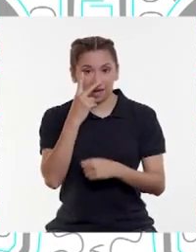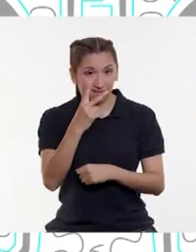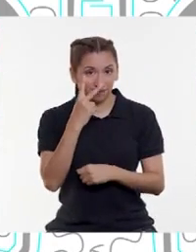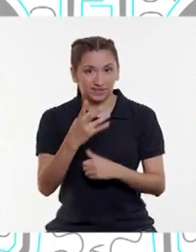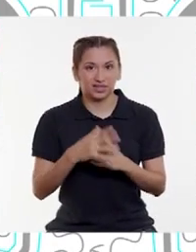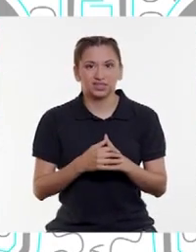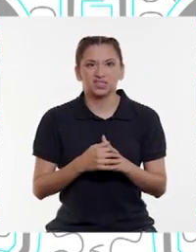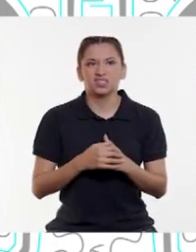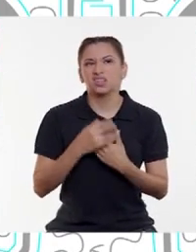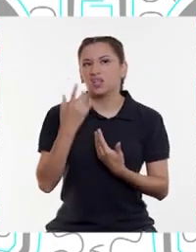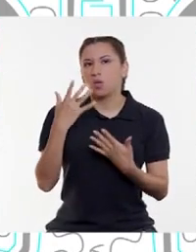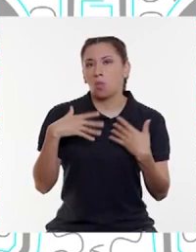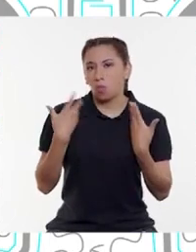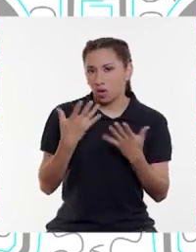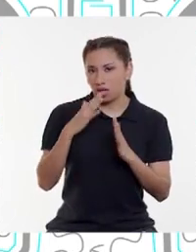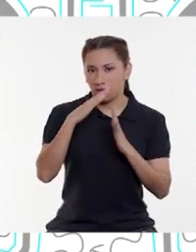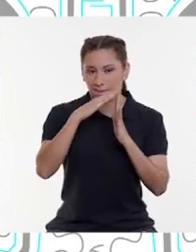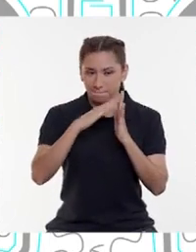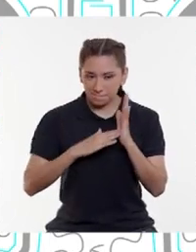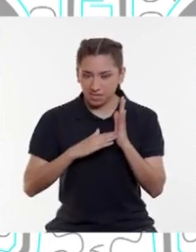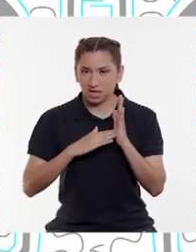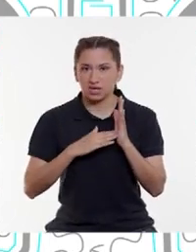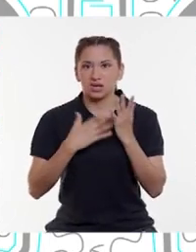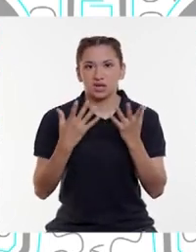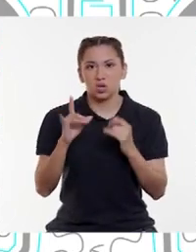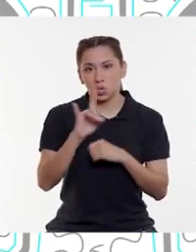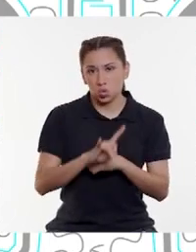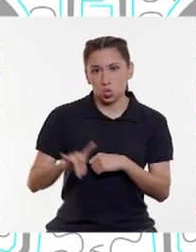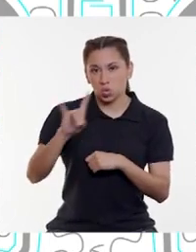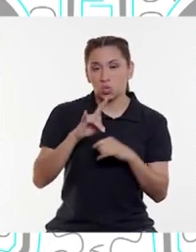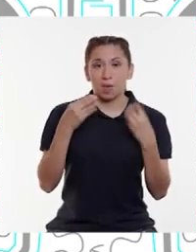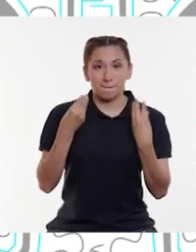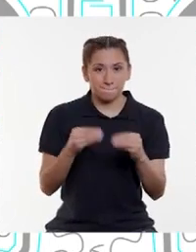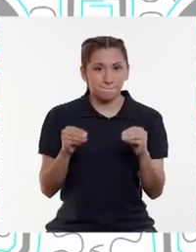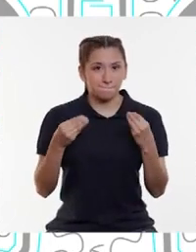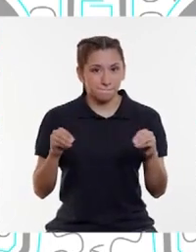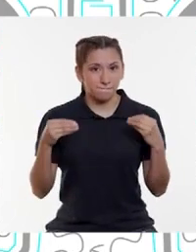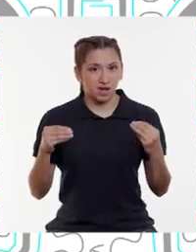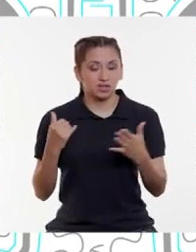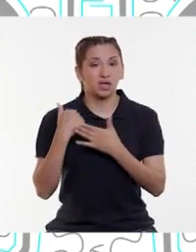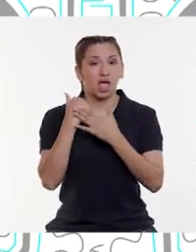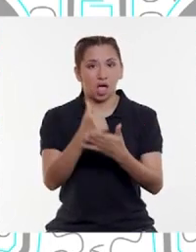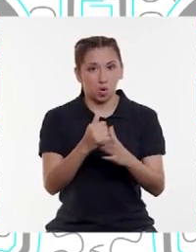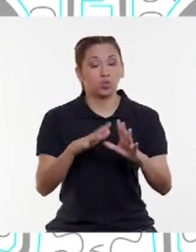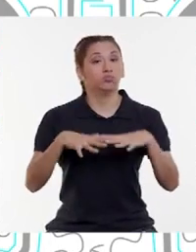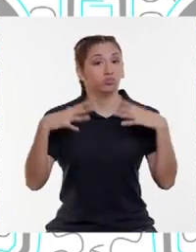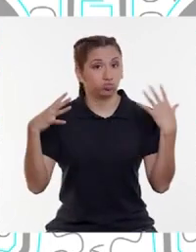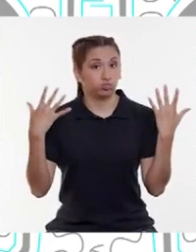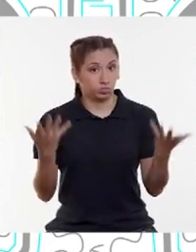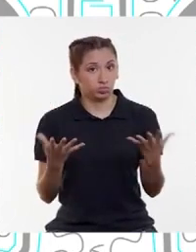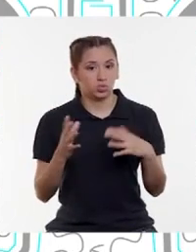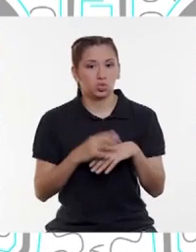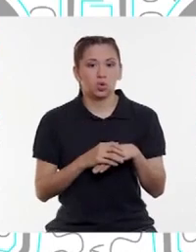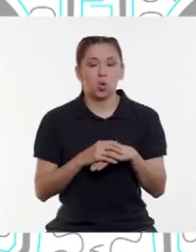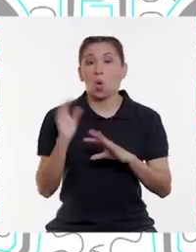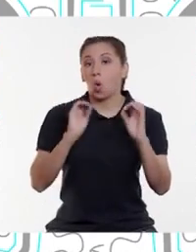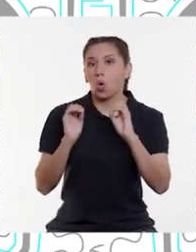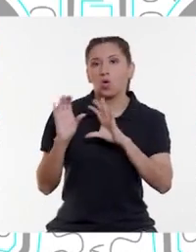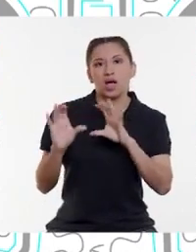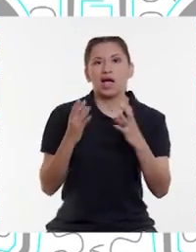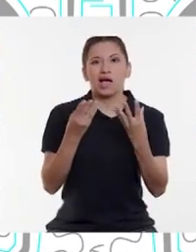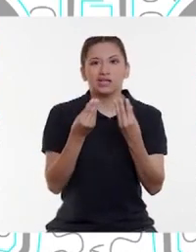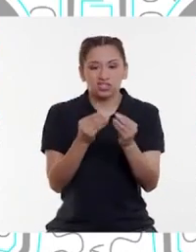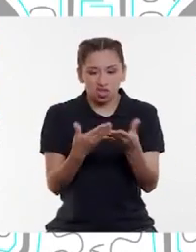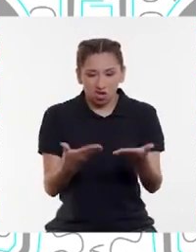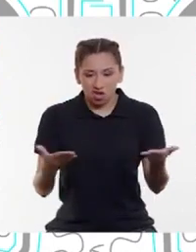viendo, que evitar o disminuir el uso del plástico ayudaría un montón. O hacer productos